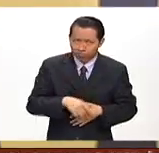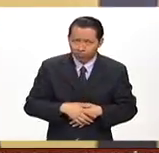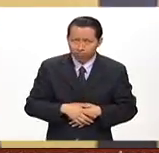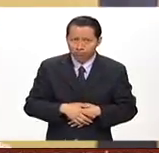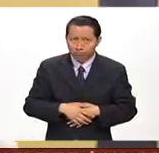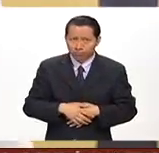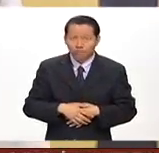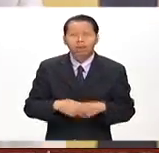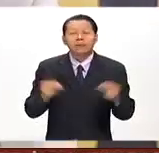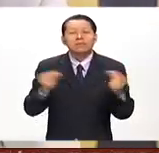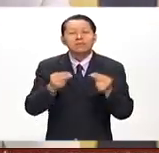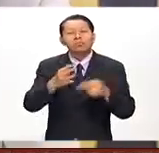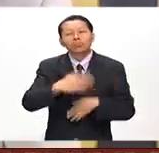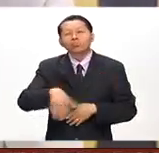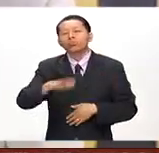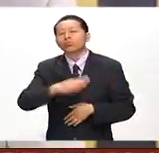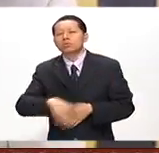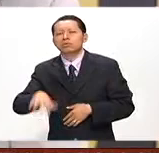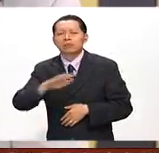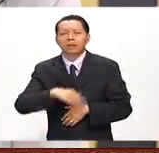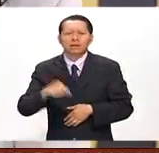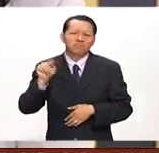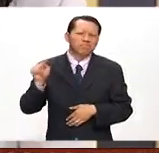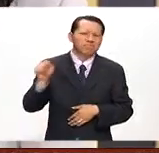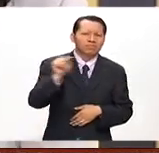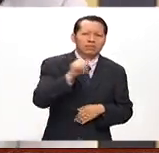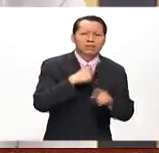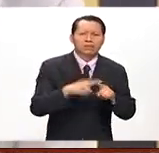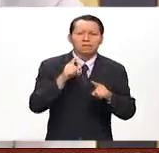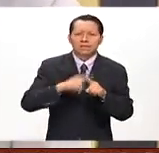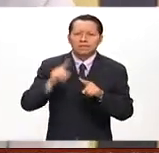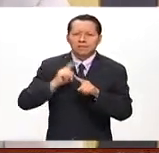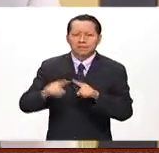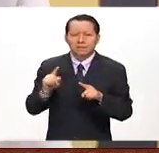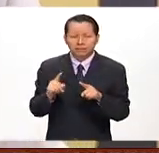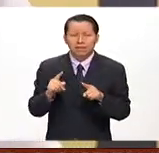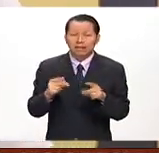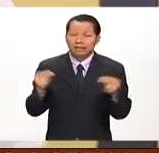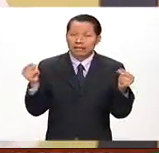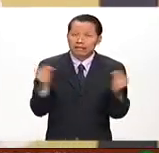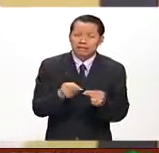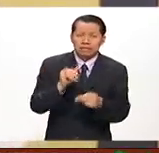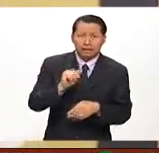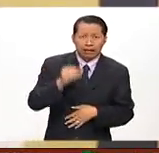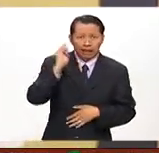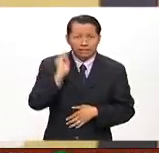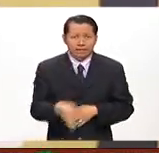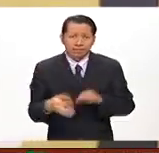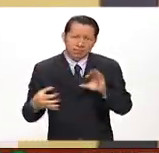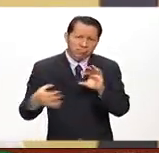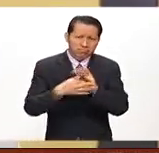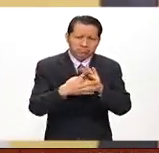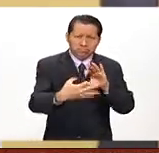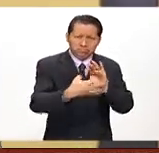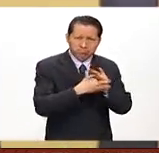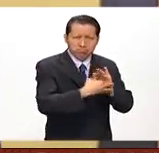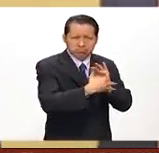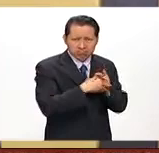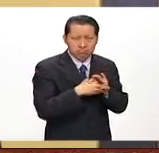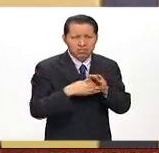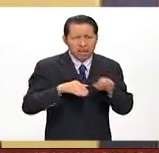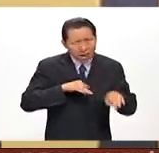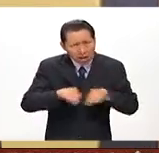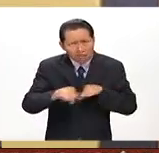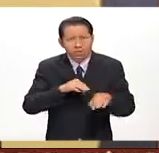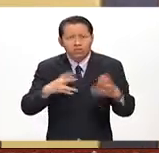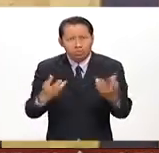Tenemos que salir a buscarlos a todos ellos. Tenemos que trabajar de nueva cuenta de la mano de la